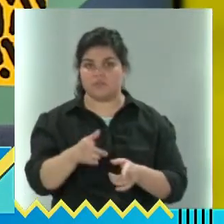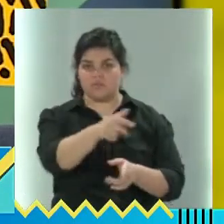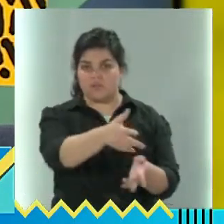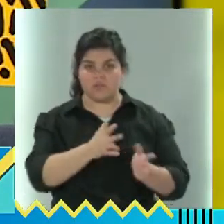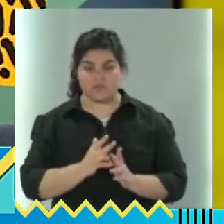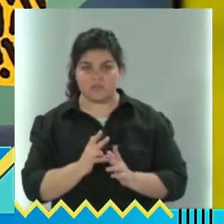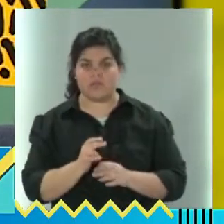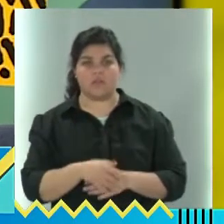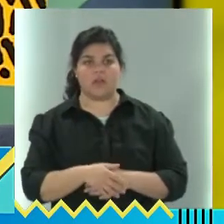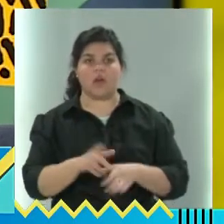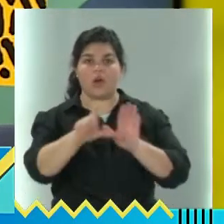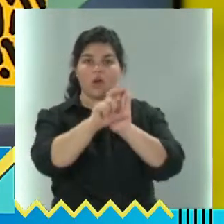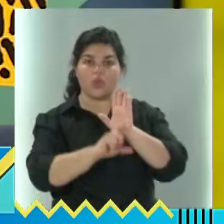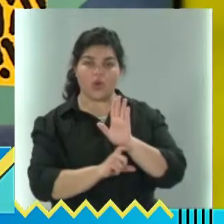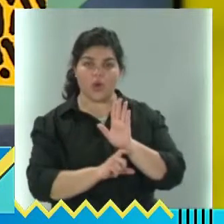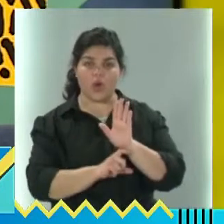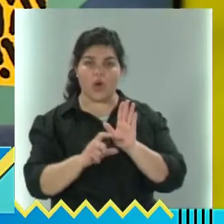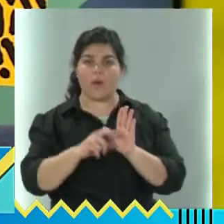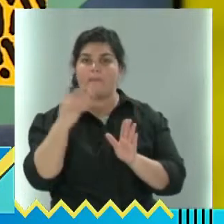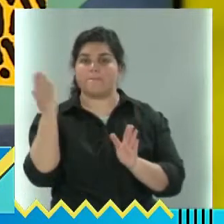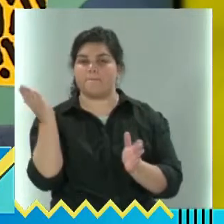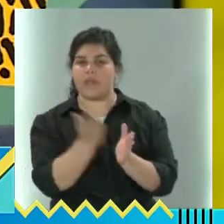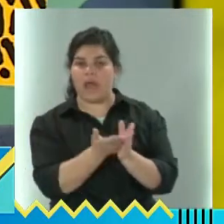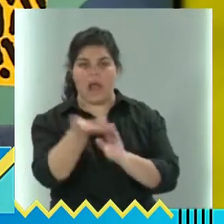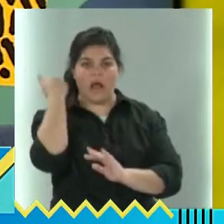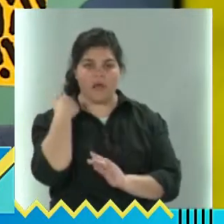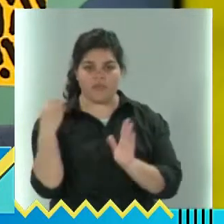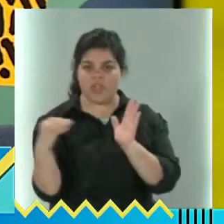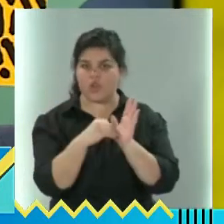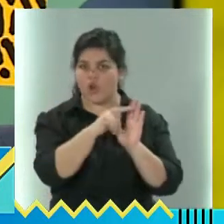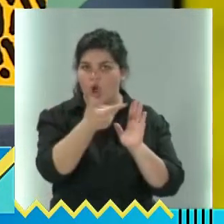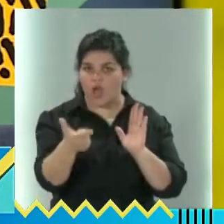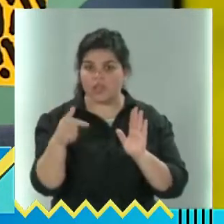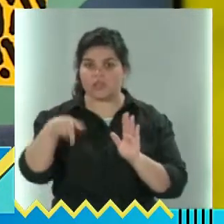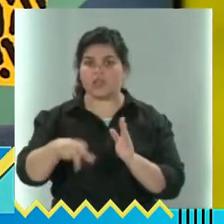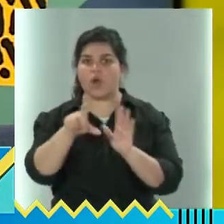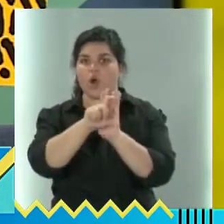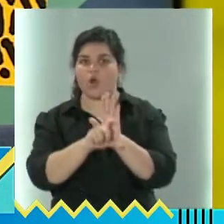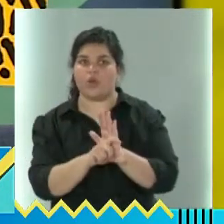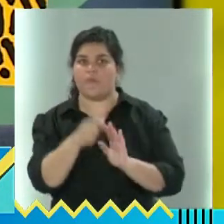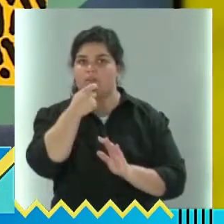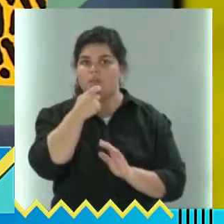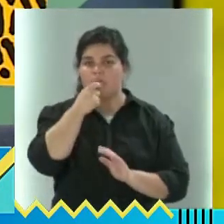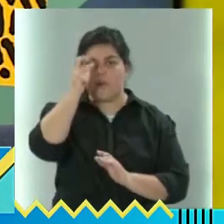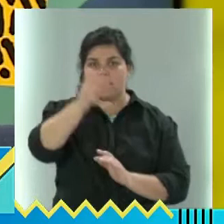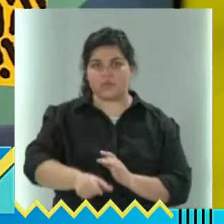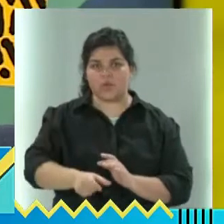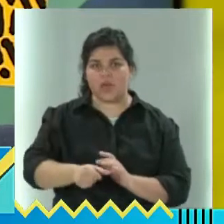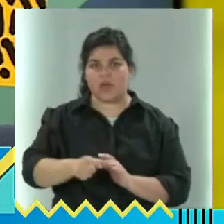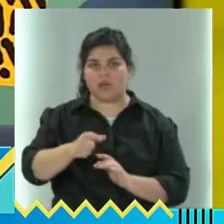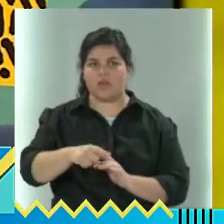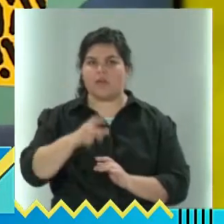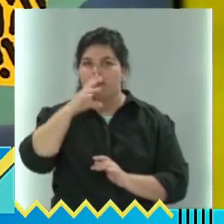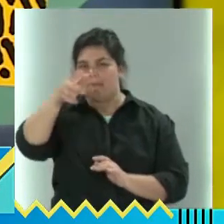habían cosas que en el Código Penal viejo se dejaron de perseguir y creemos que en este código, a ver, si a una vecina se le pierde el perro, lo va a estar